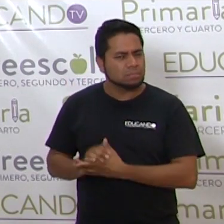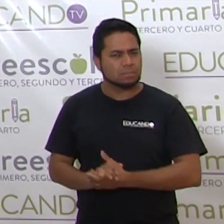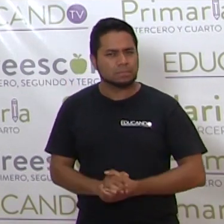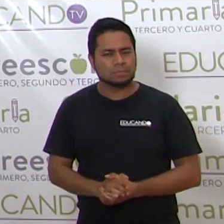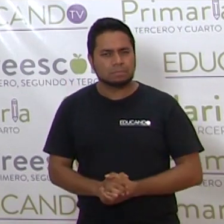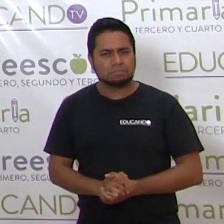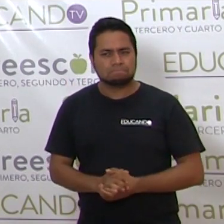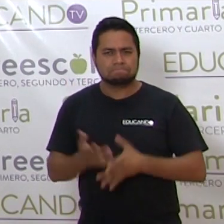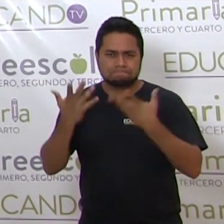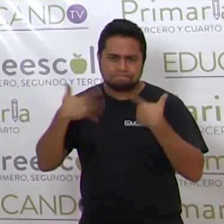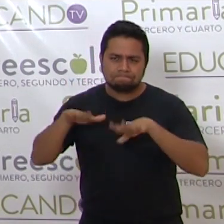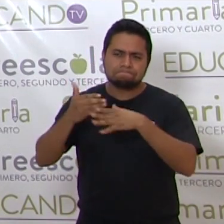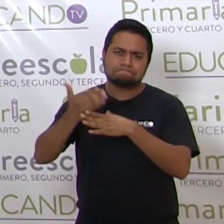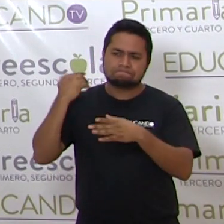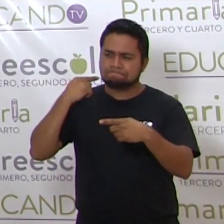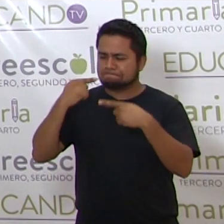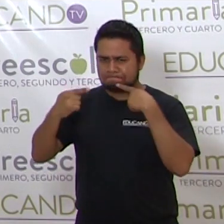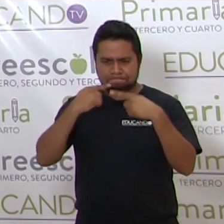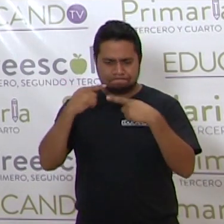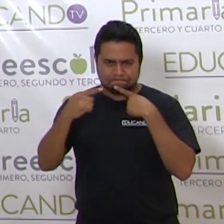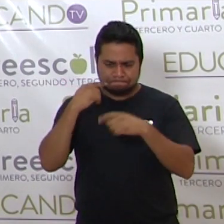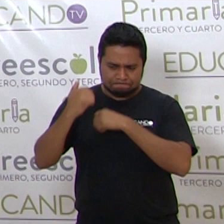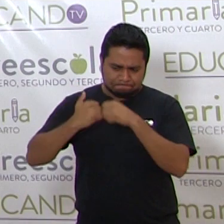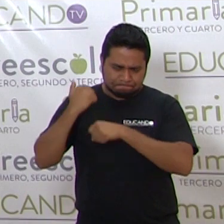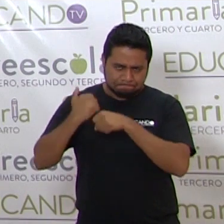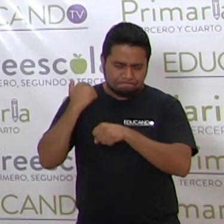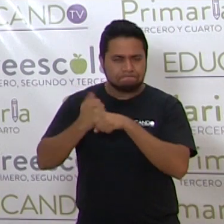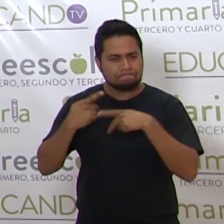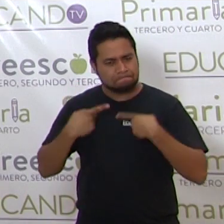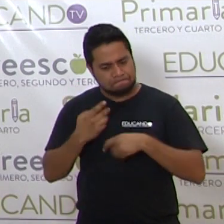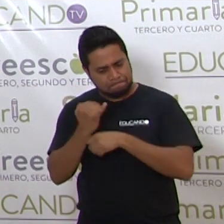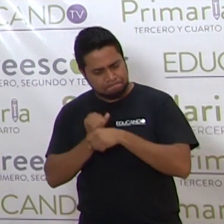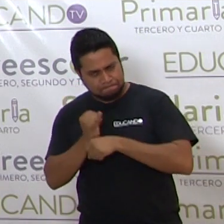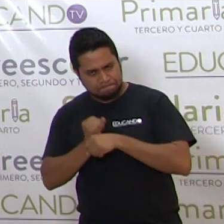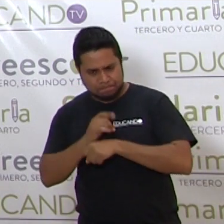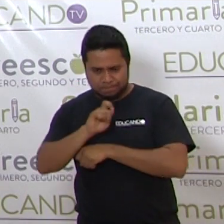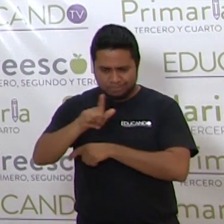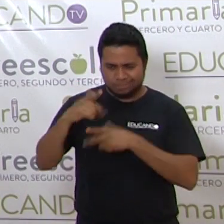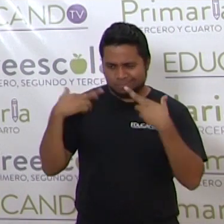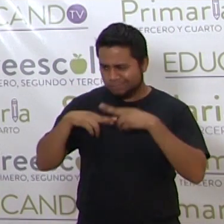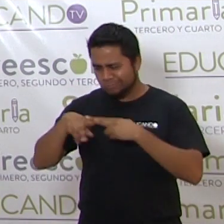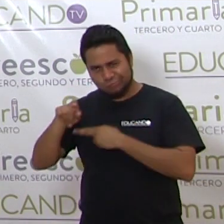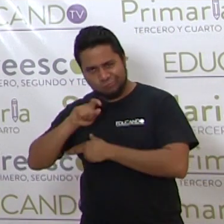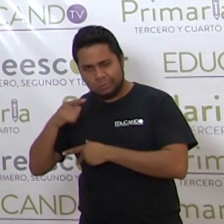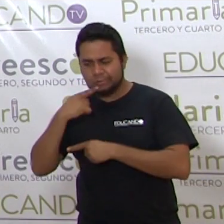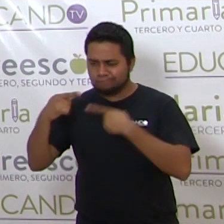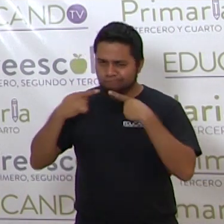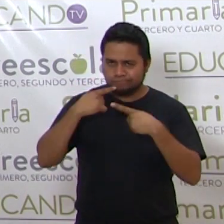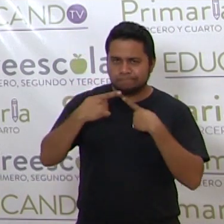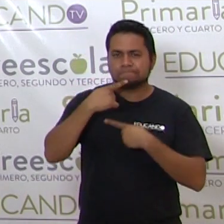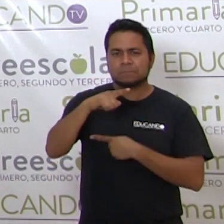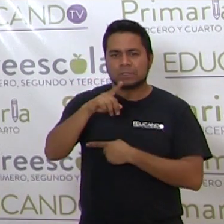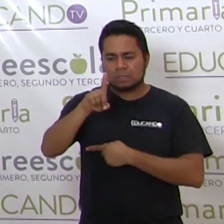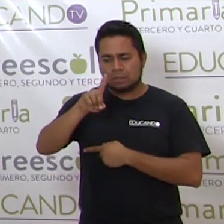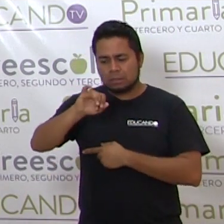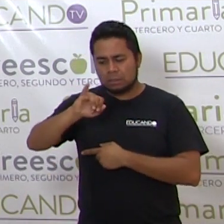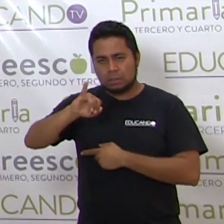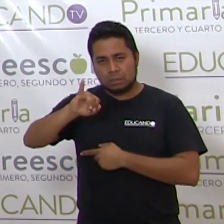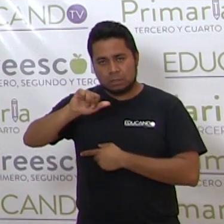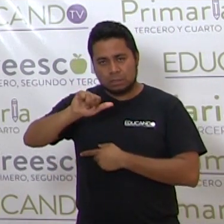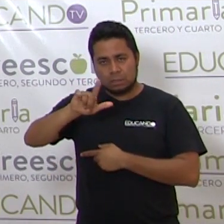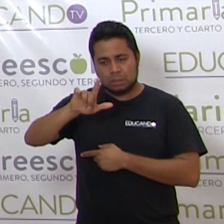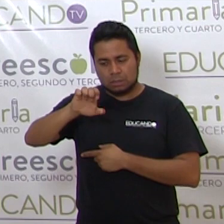hubo una discusión por muchos años entre los investigadores y los académicos y anteriormente se las llamaba dialectos